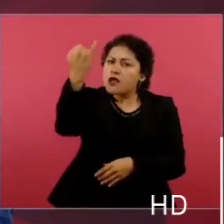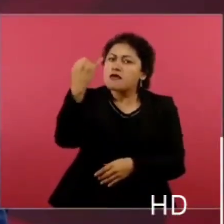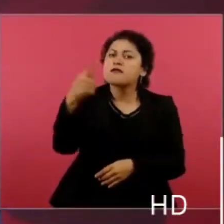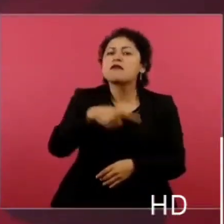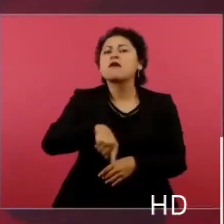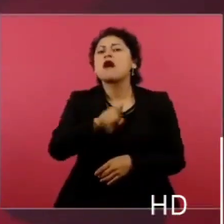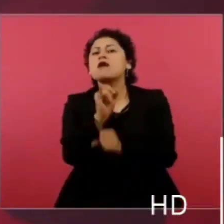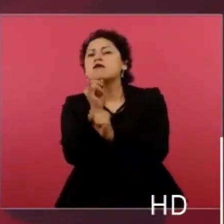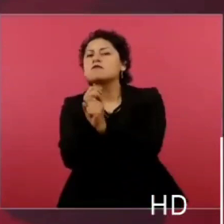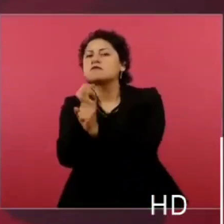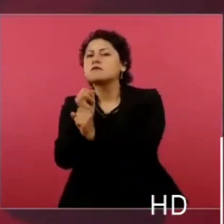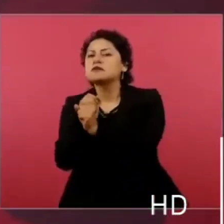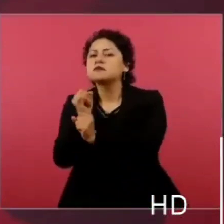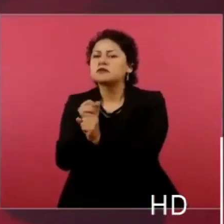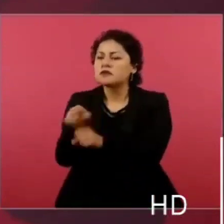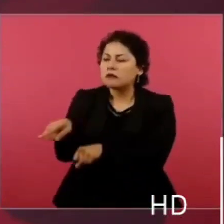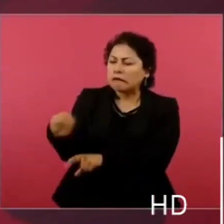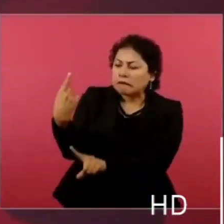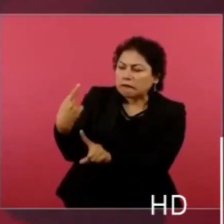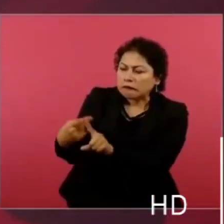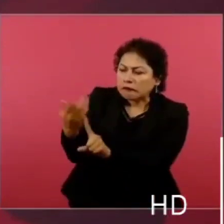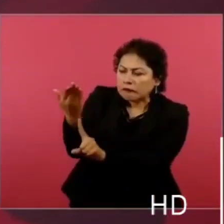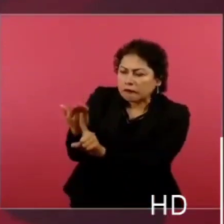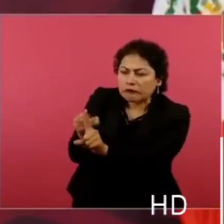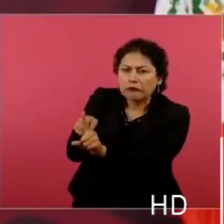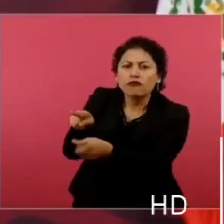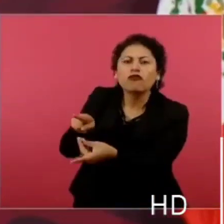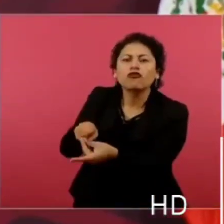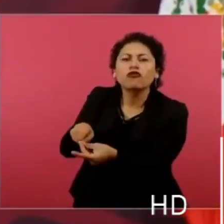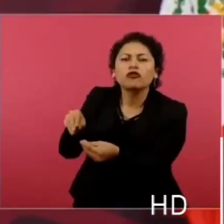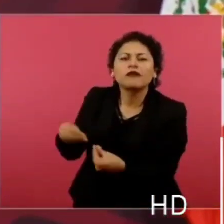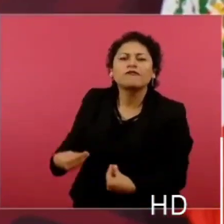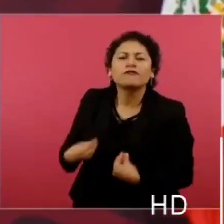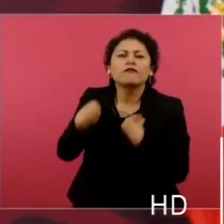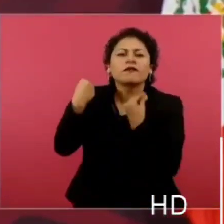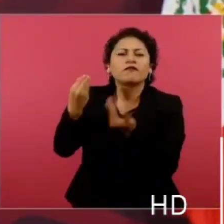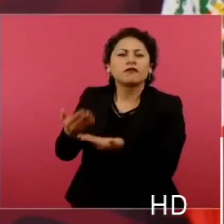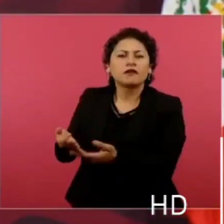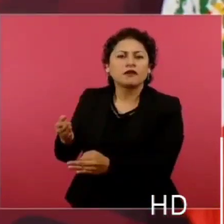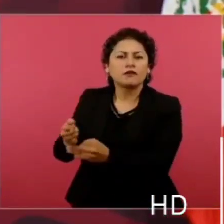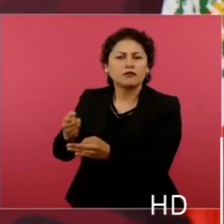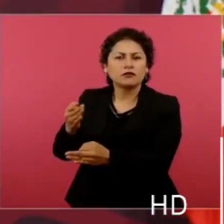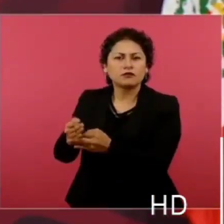los políticos del bloque conservador.